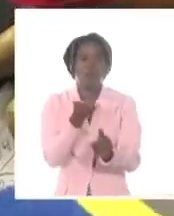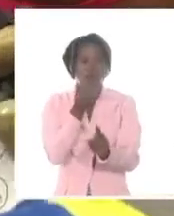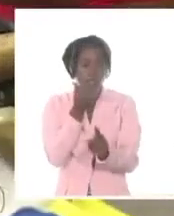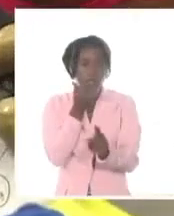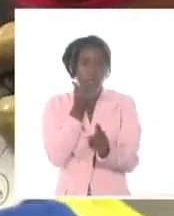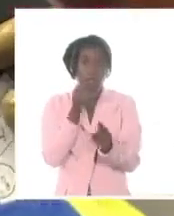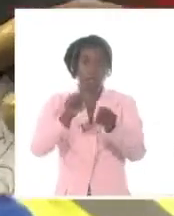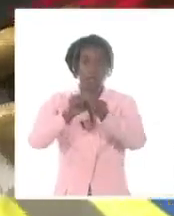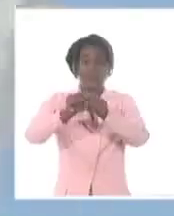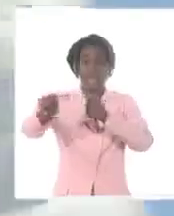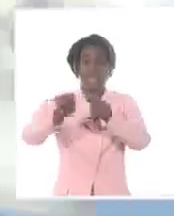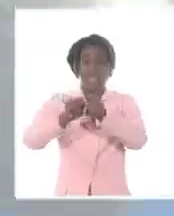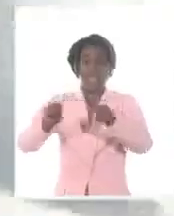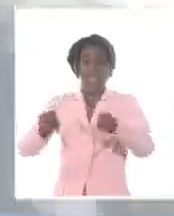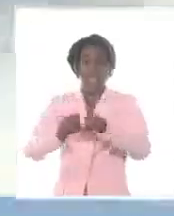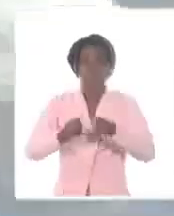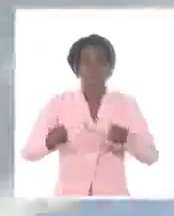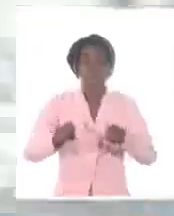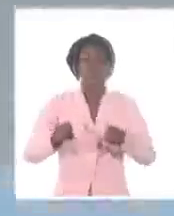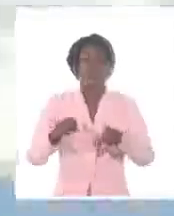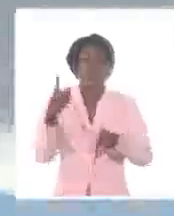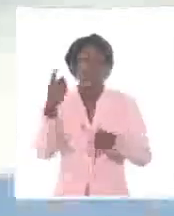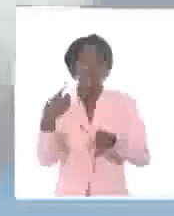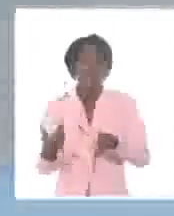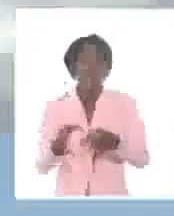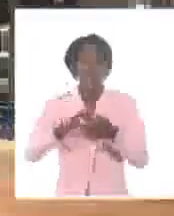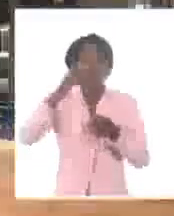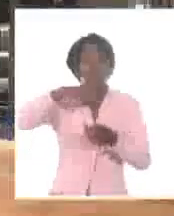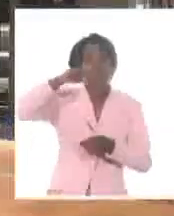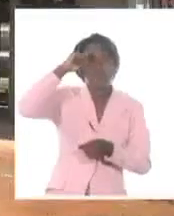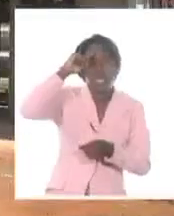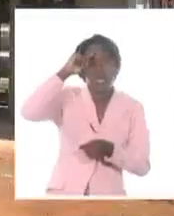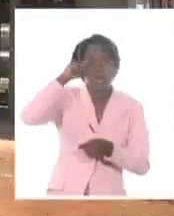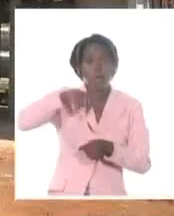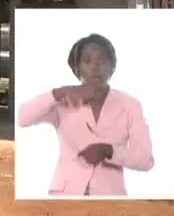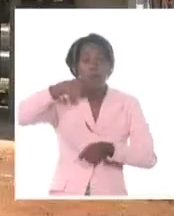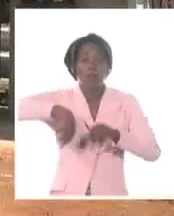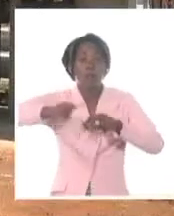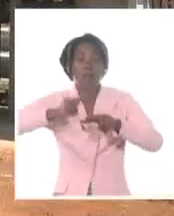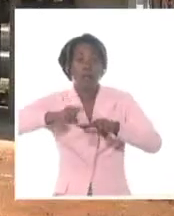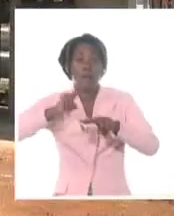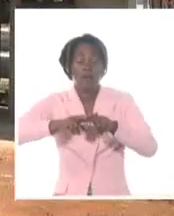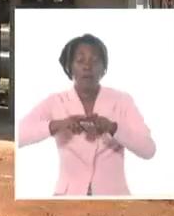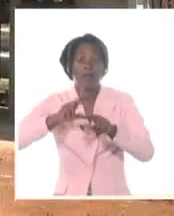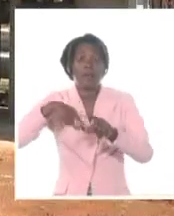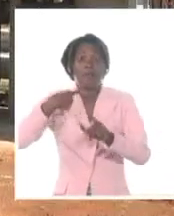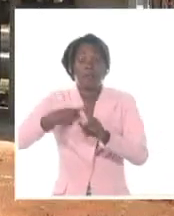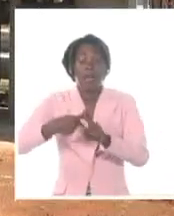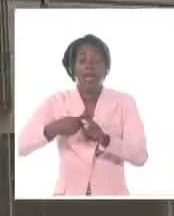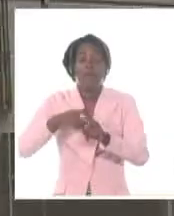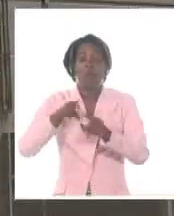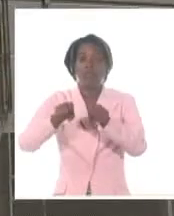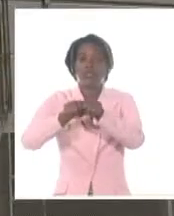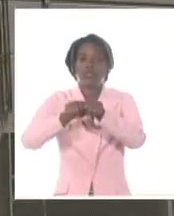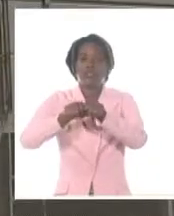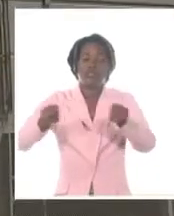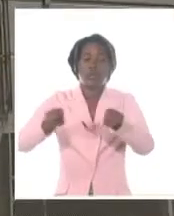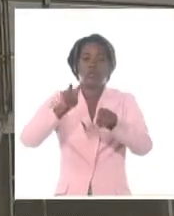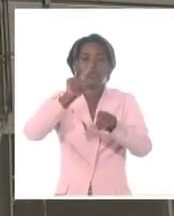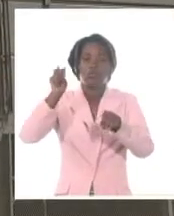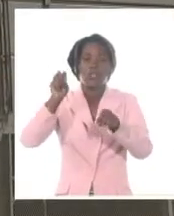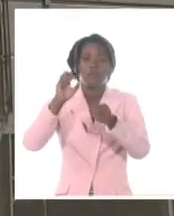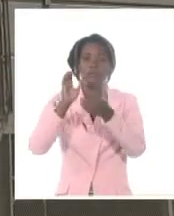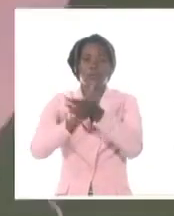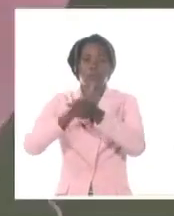el suministro de gas a la capital y 200 megawatts que generan unidades de la planta de Boca